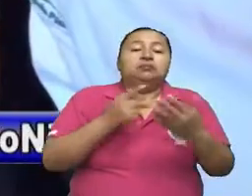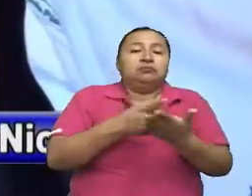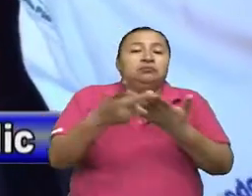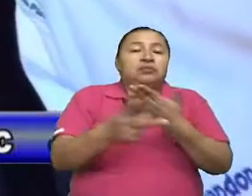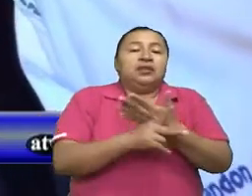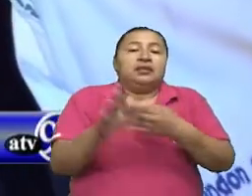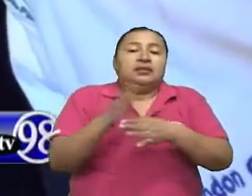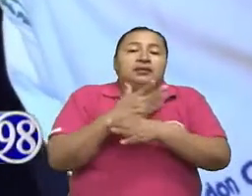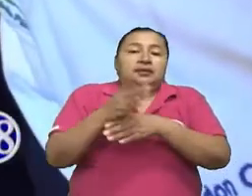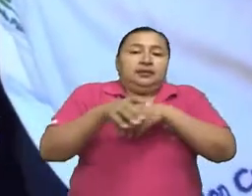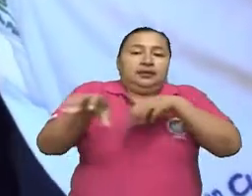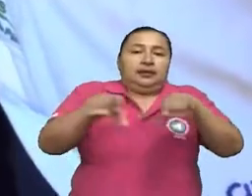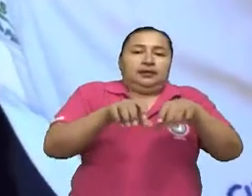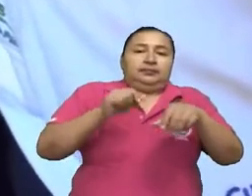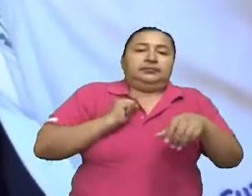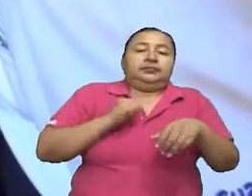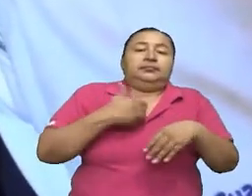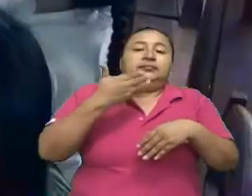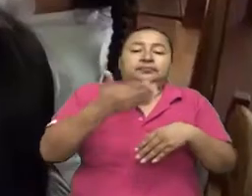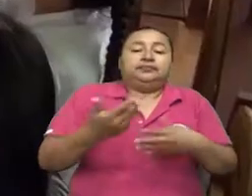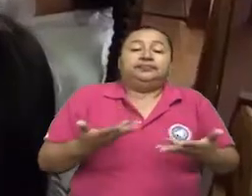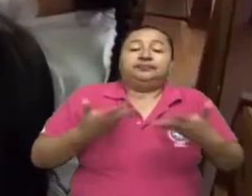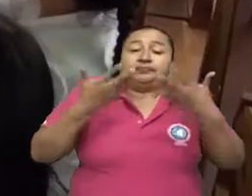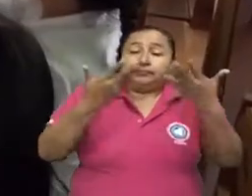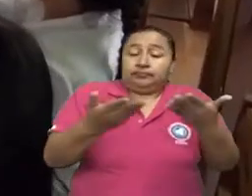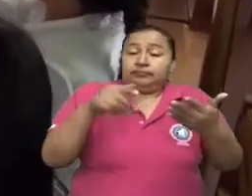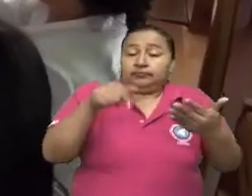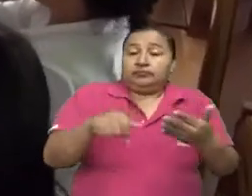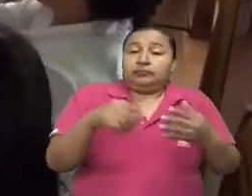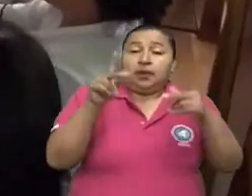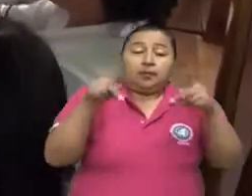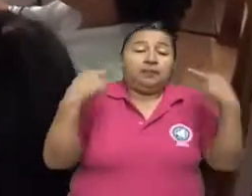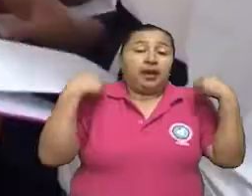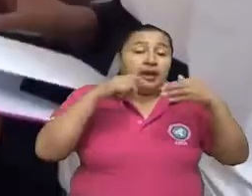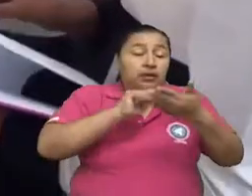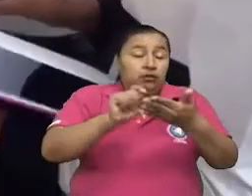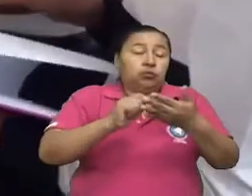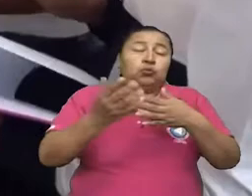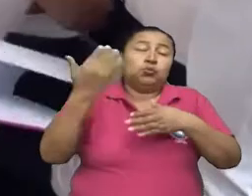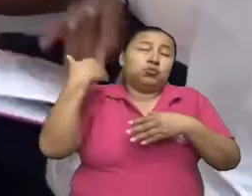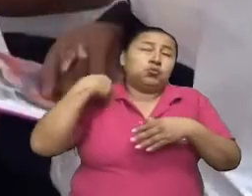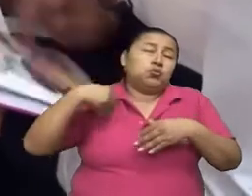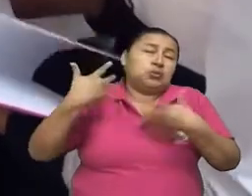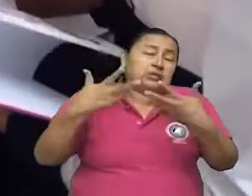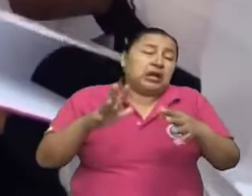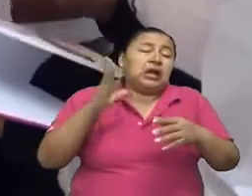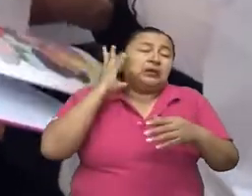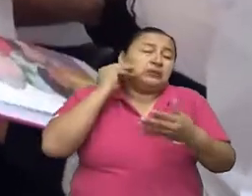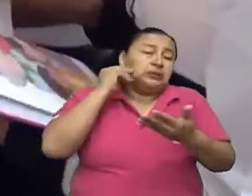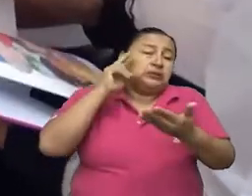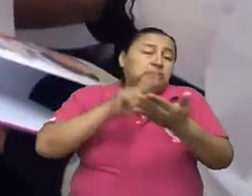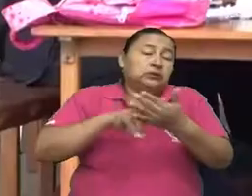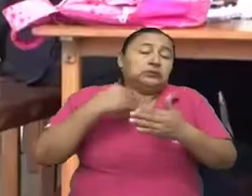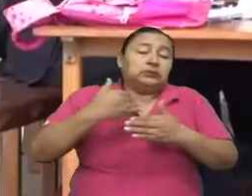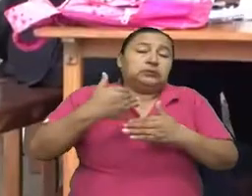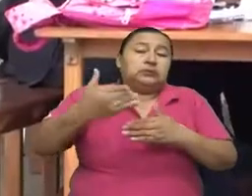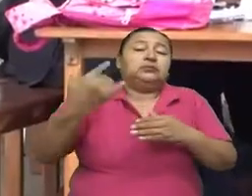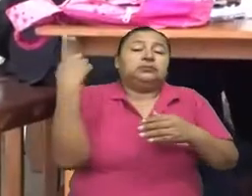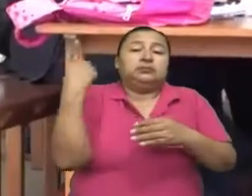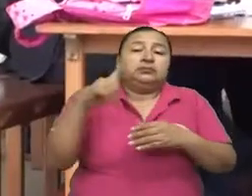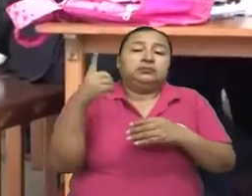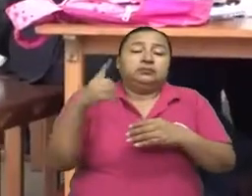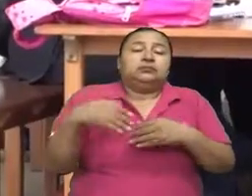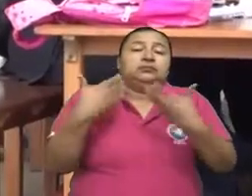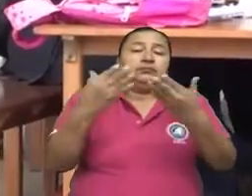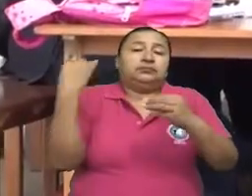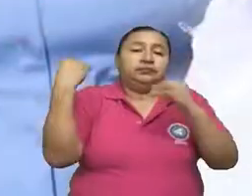diferentes actividades para rendirle tributo a educadores de generaciones que han dejado huella en el avance en el derecho a